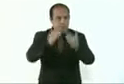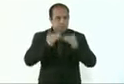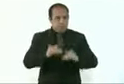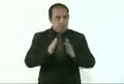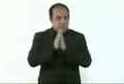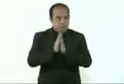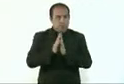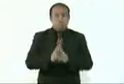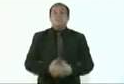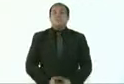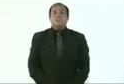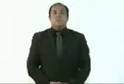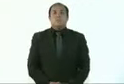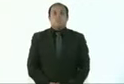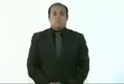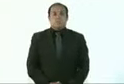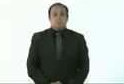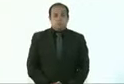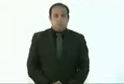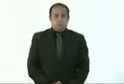favor.